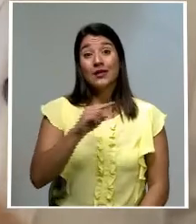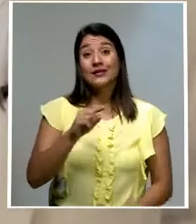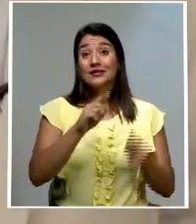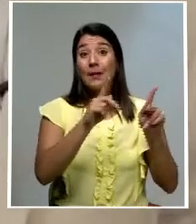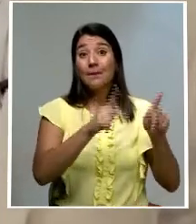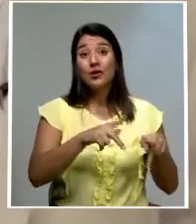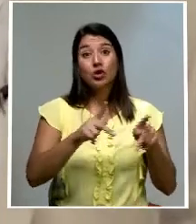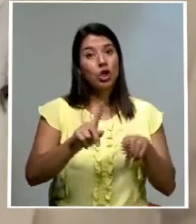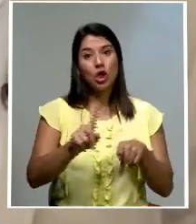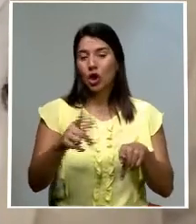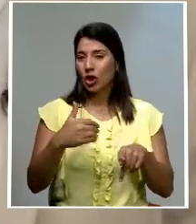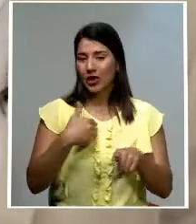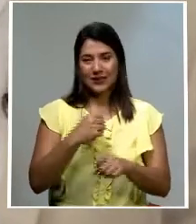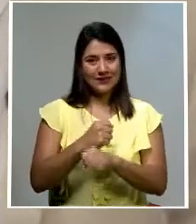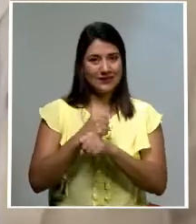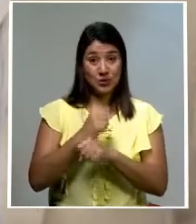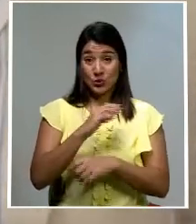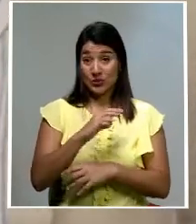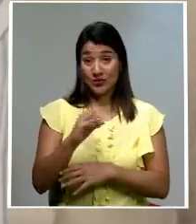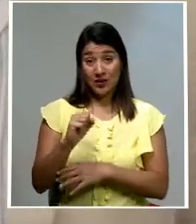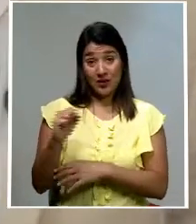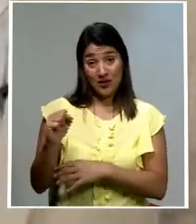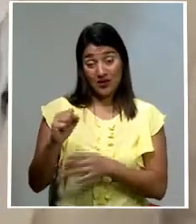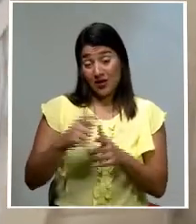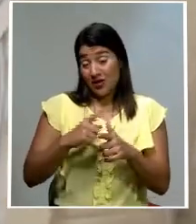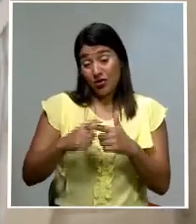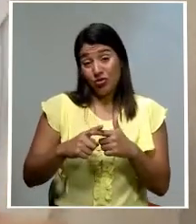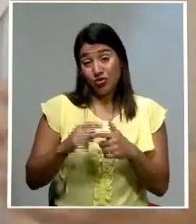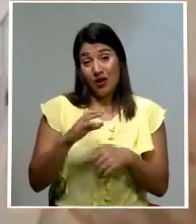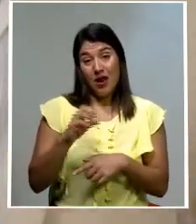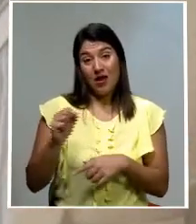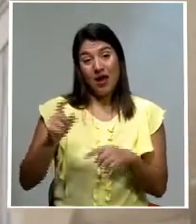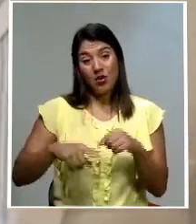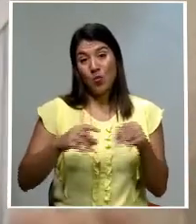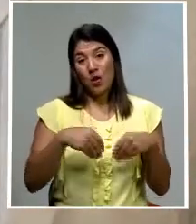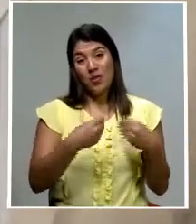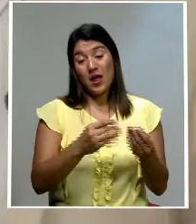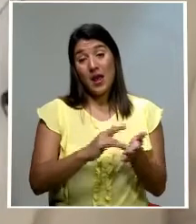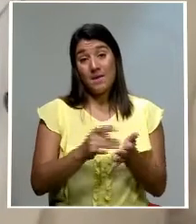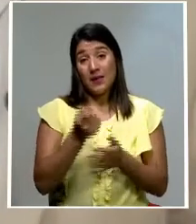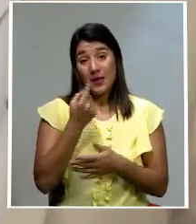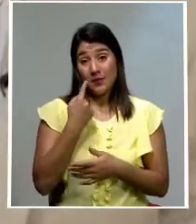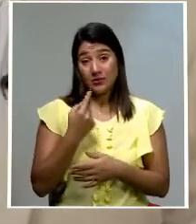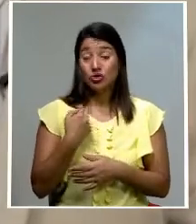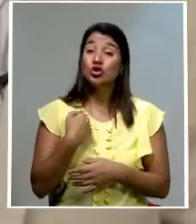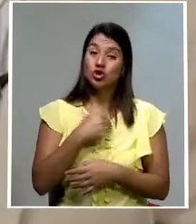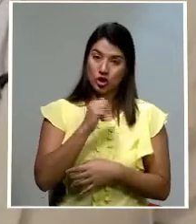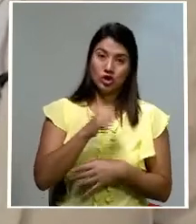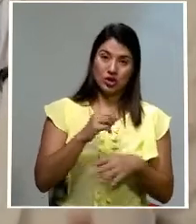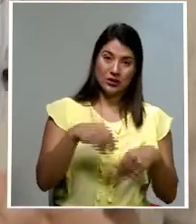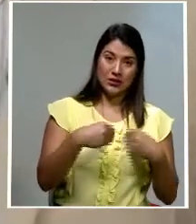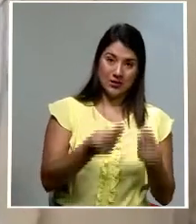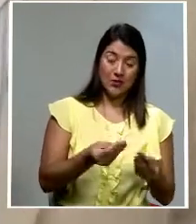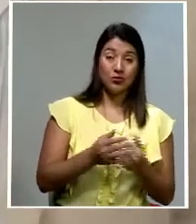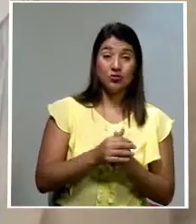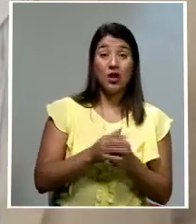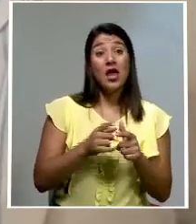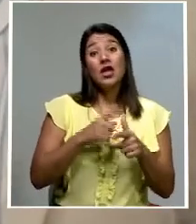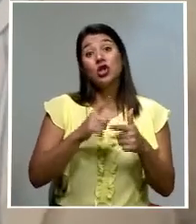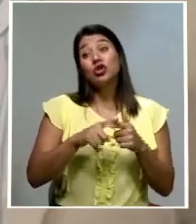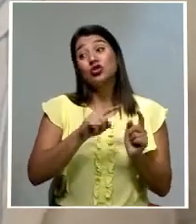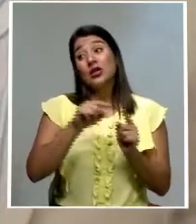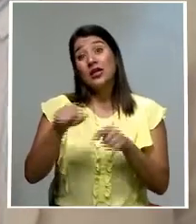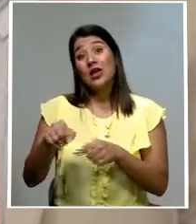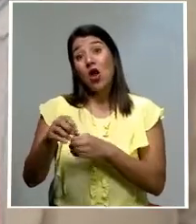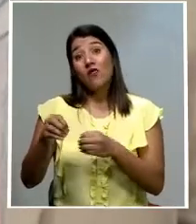con seguro. Entonces, lamentablemente, son personas a las que la caja no le va a poder dar los medicamentos que nosotros sí les damos. Lamentablemente, van a tener que venir acá a las oficinas